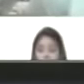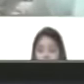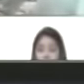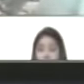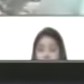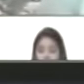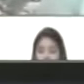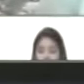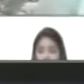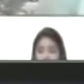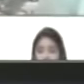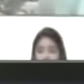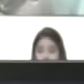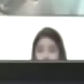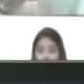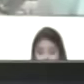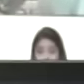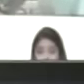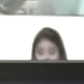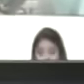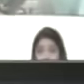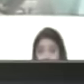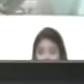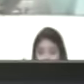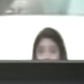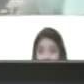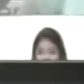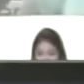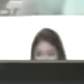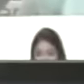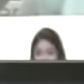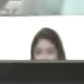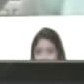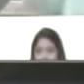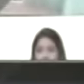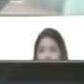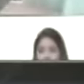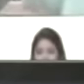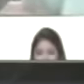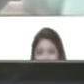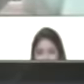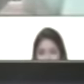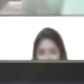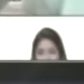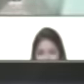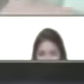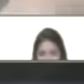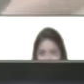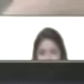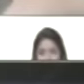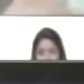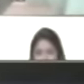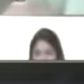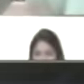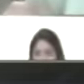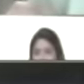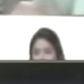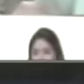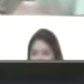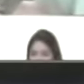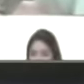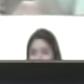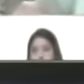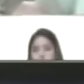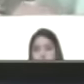ellos ya lograron adentrarse en la torre, empezaron a acabar dando con estas armas como resultado, que ya las